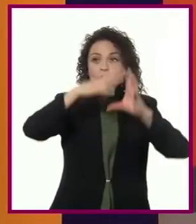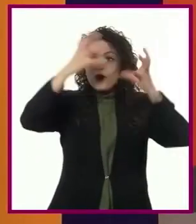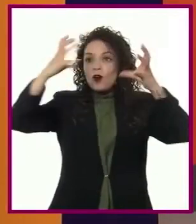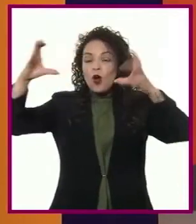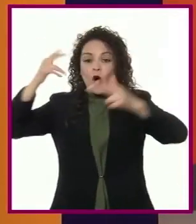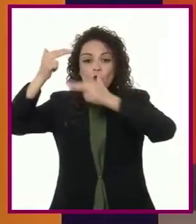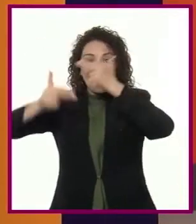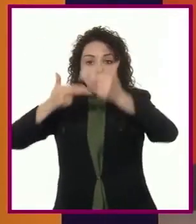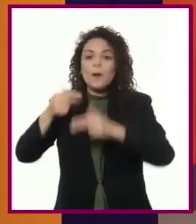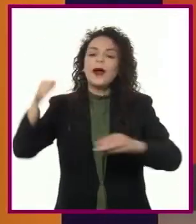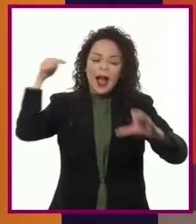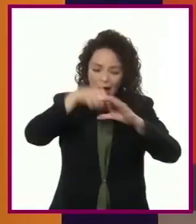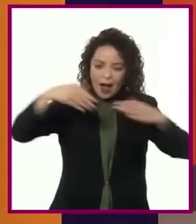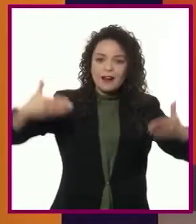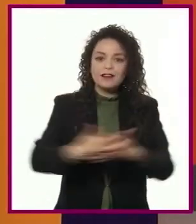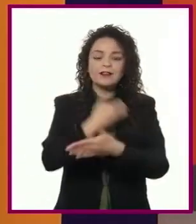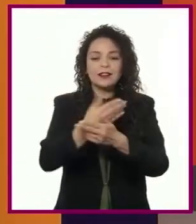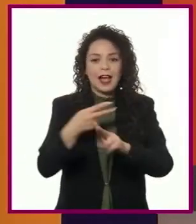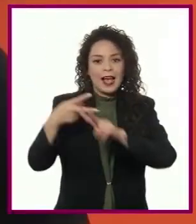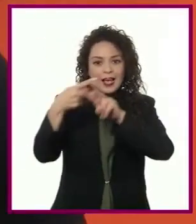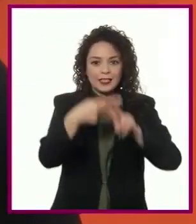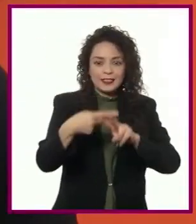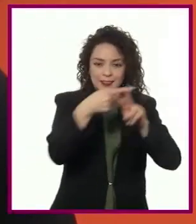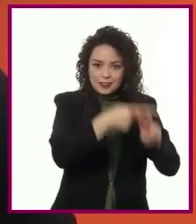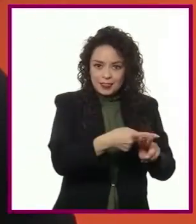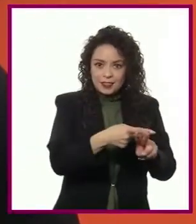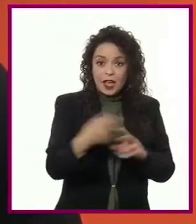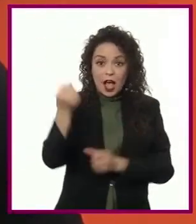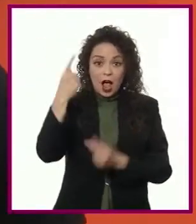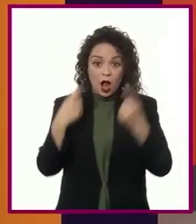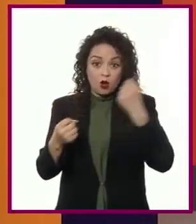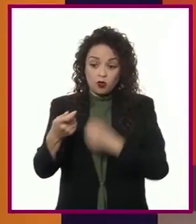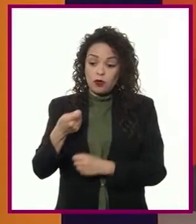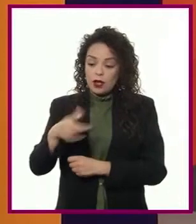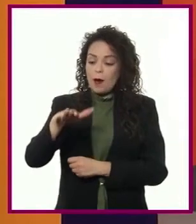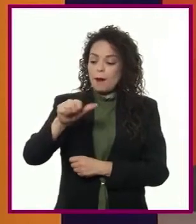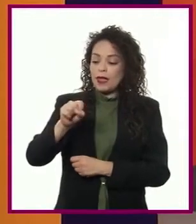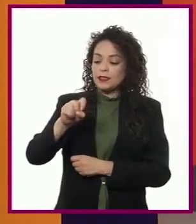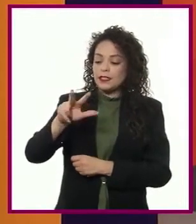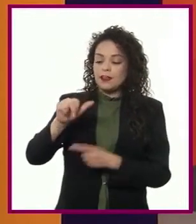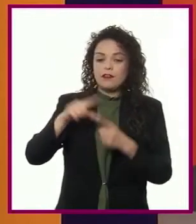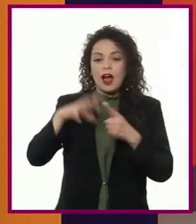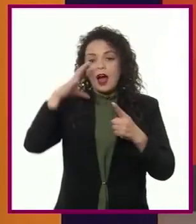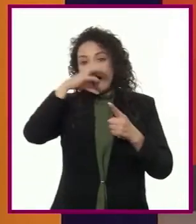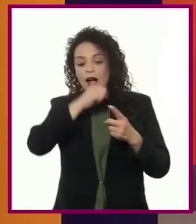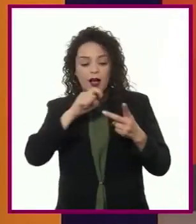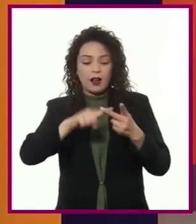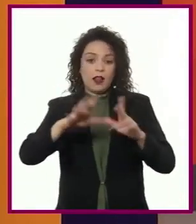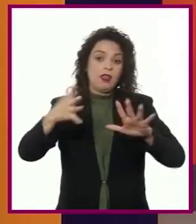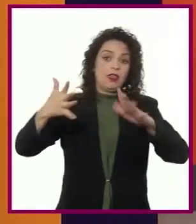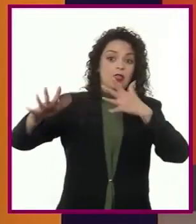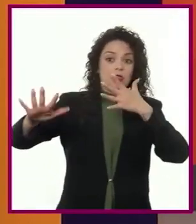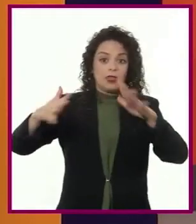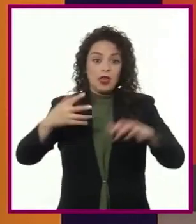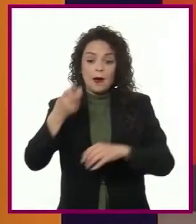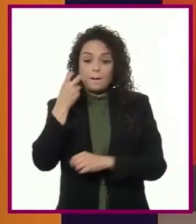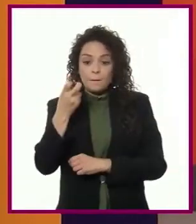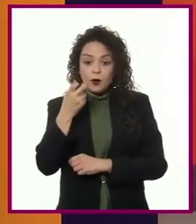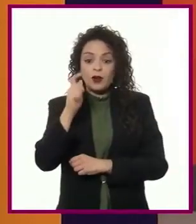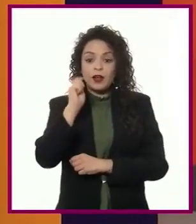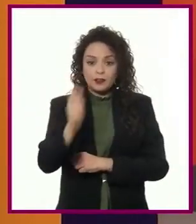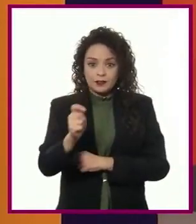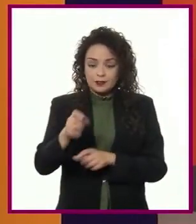Algunas estrellas nacidas a partir de ahí son masivas, calientes y brillantes, por lo que causan que los